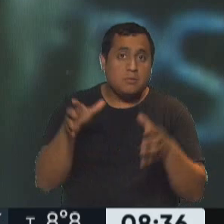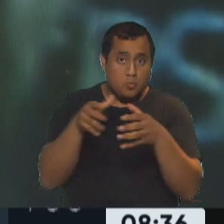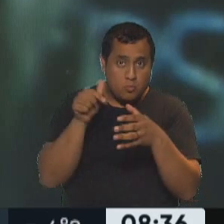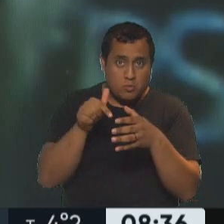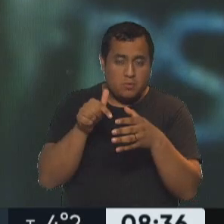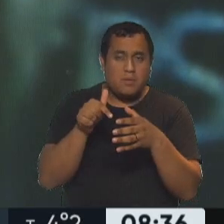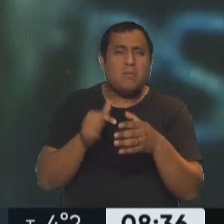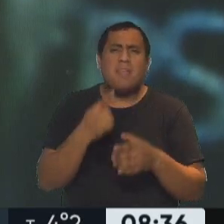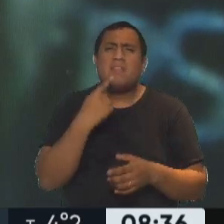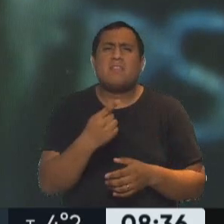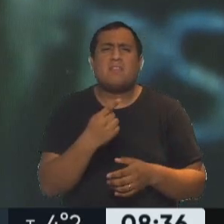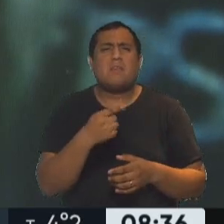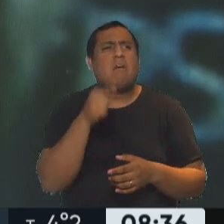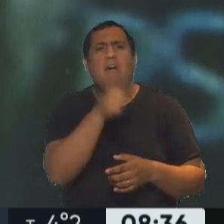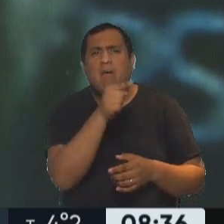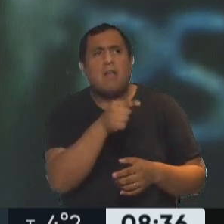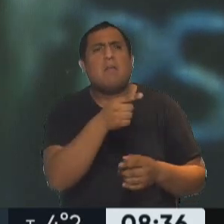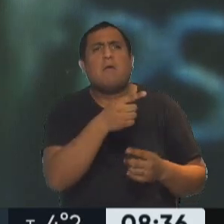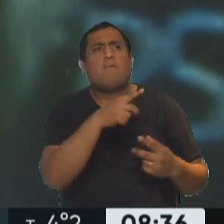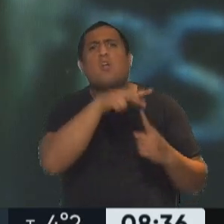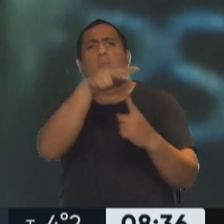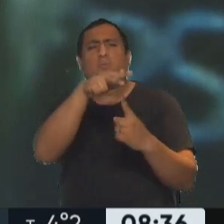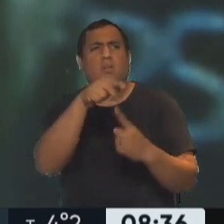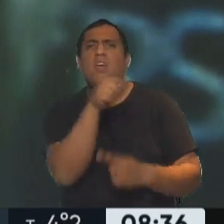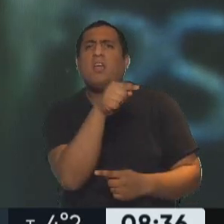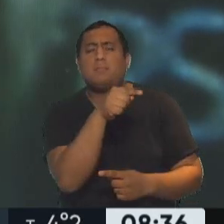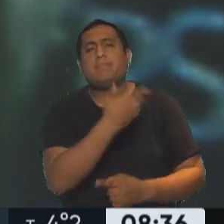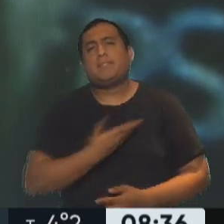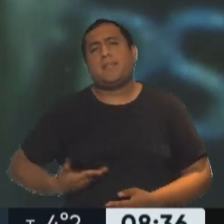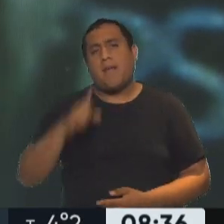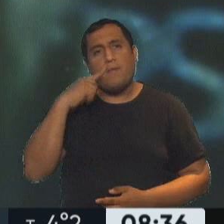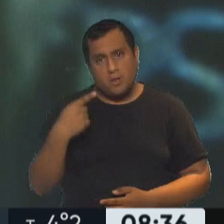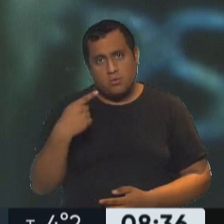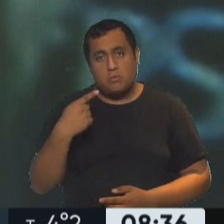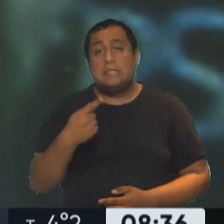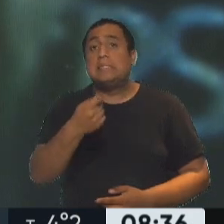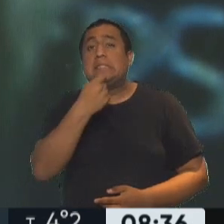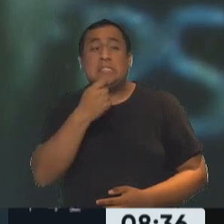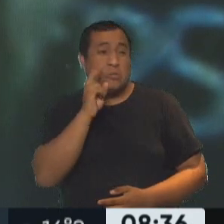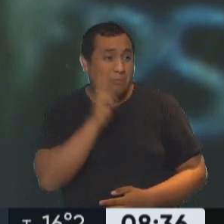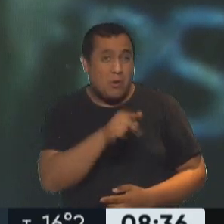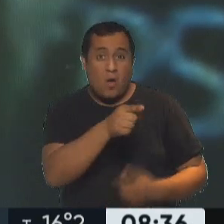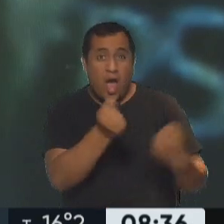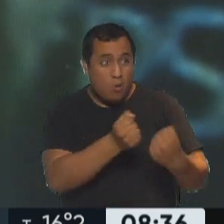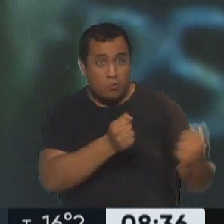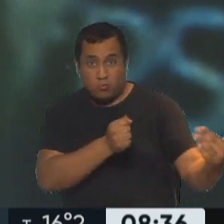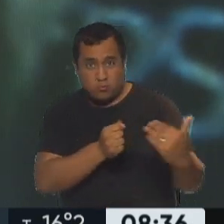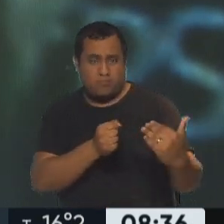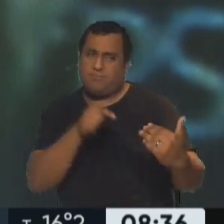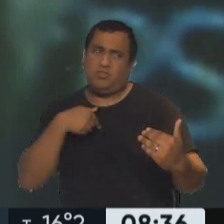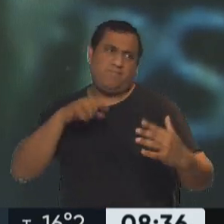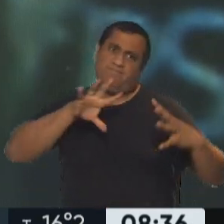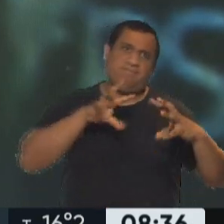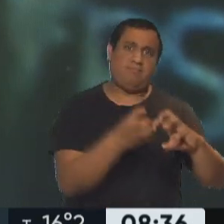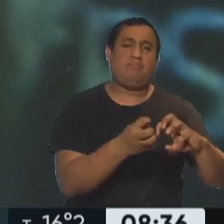alusión al presidente Alberto Fernández. Dice, viaja en helicóptero, si me lo encuentro en auto, yo se lo abollo todo. Y hay una parte